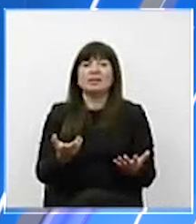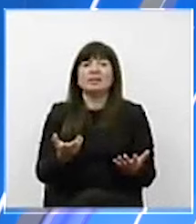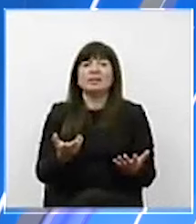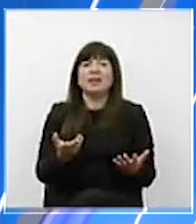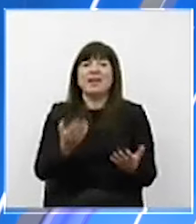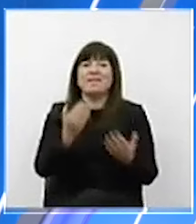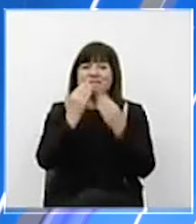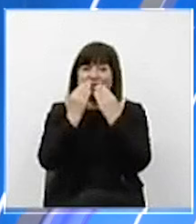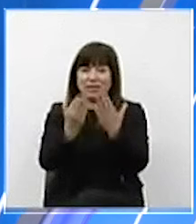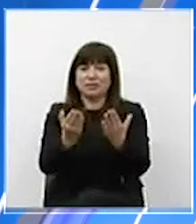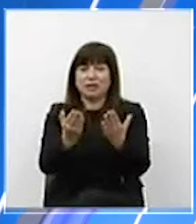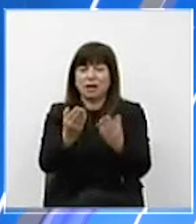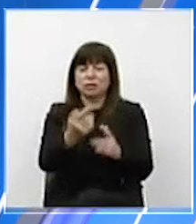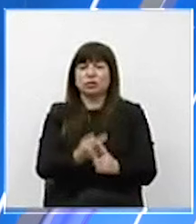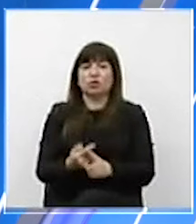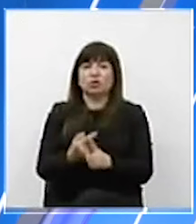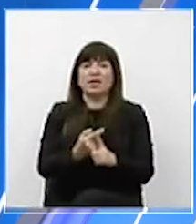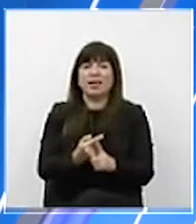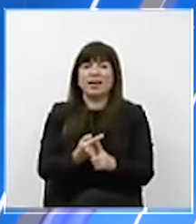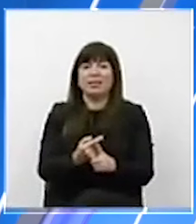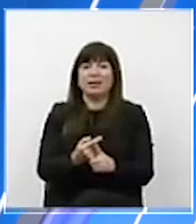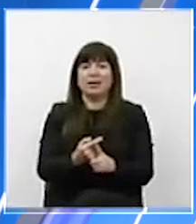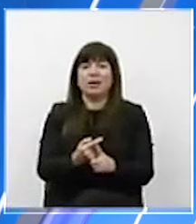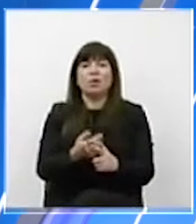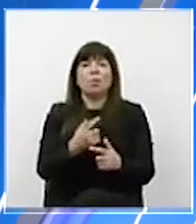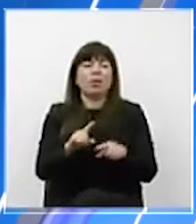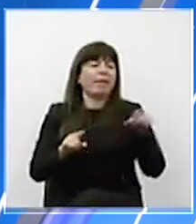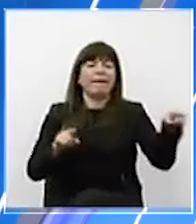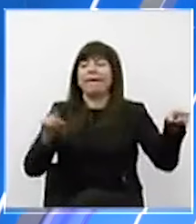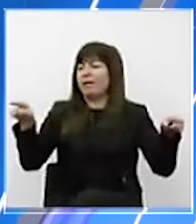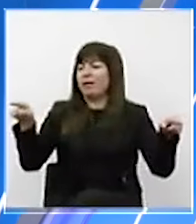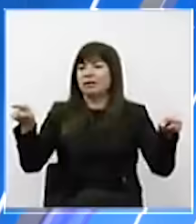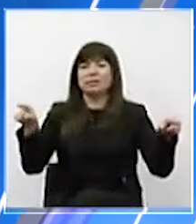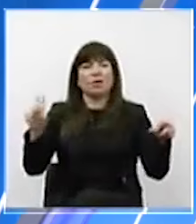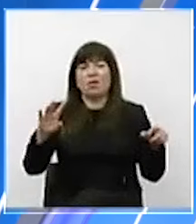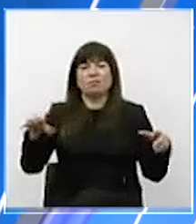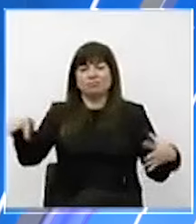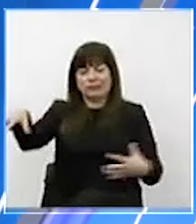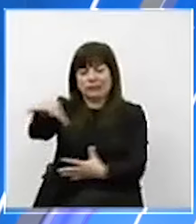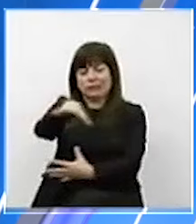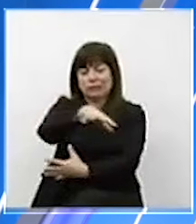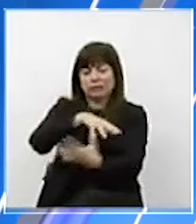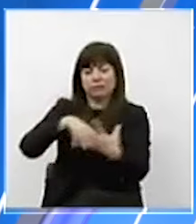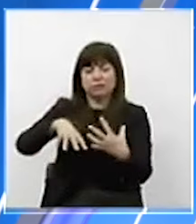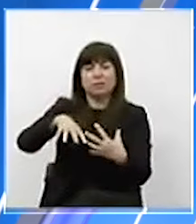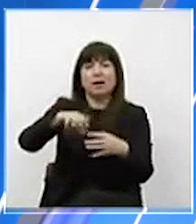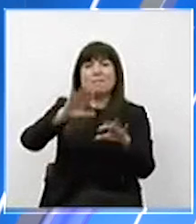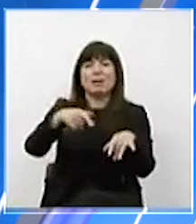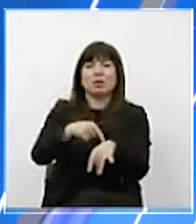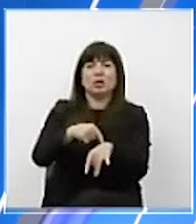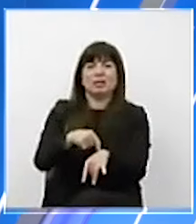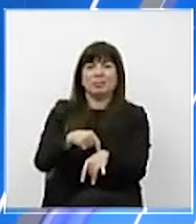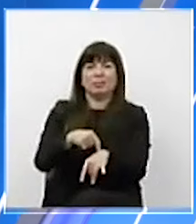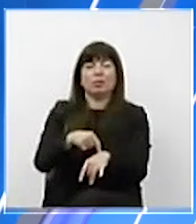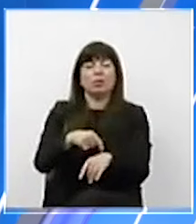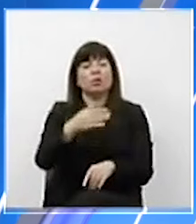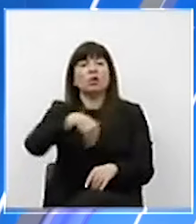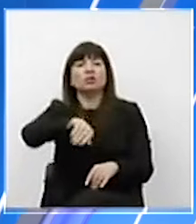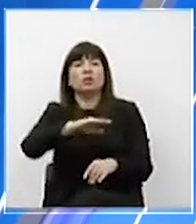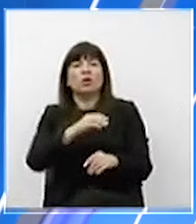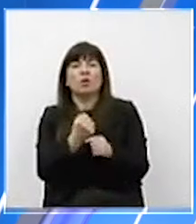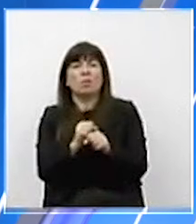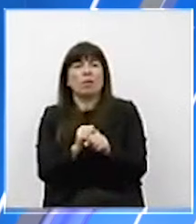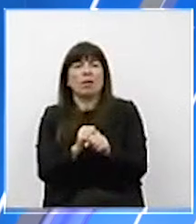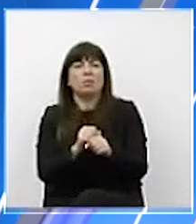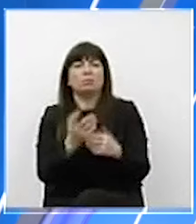el bienestar de la sociedad no puede ser uno u otro, siempre es una combinación de los dos y al mismo tiempo. Nosotros no podemos